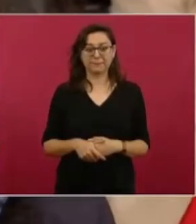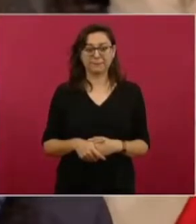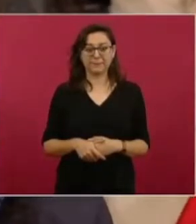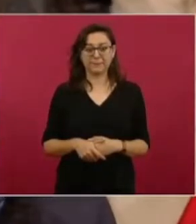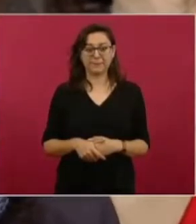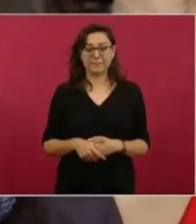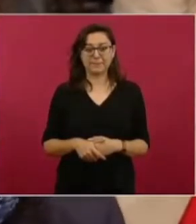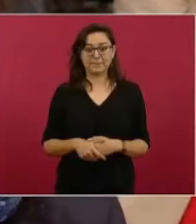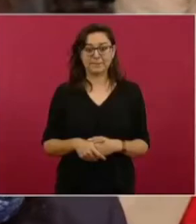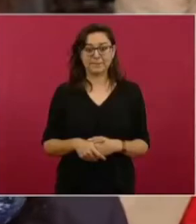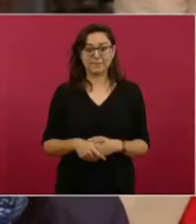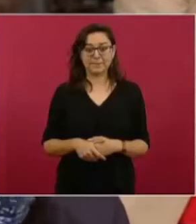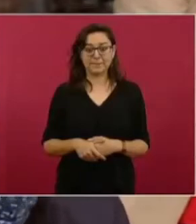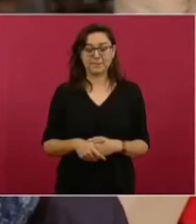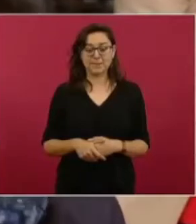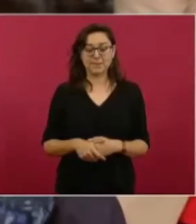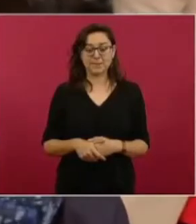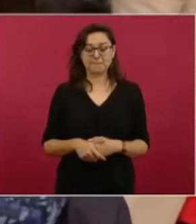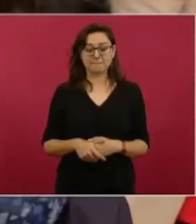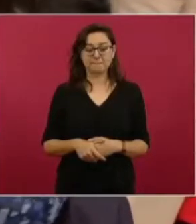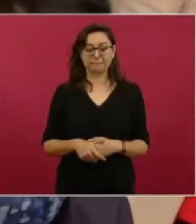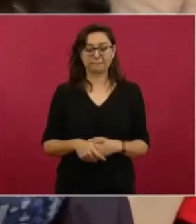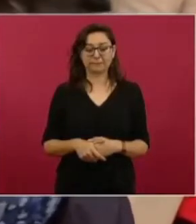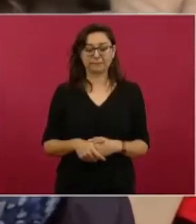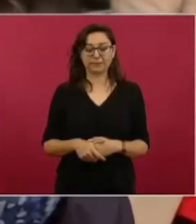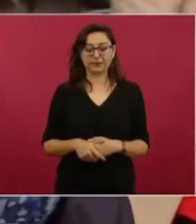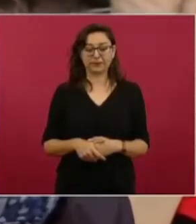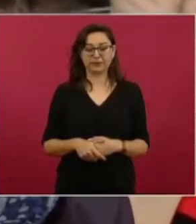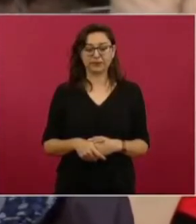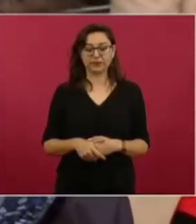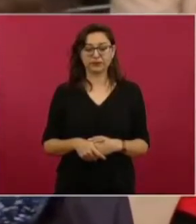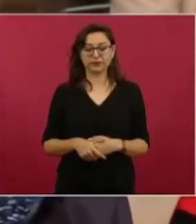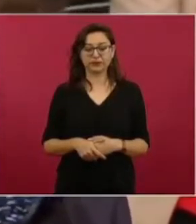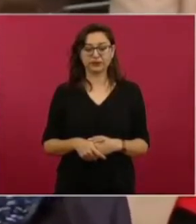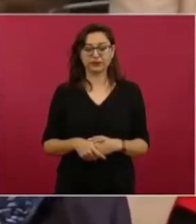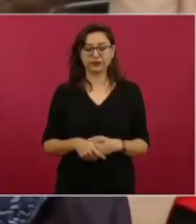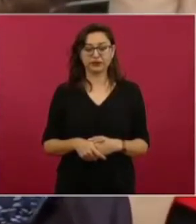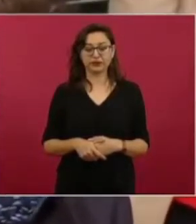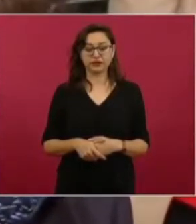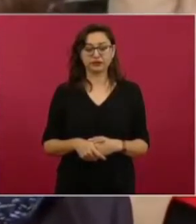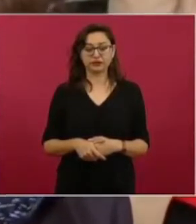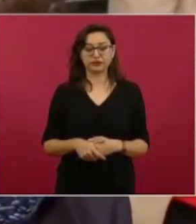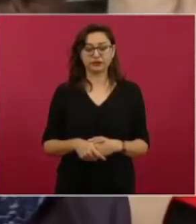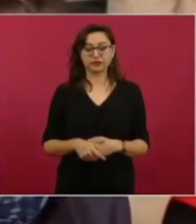seguimiento? Los representantes de los pueblos originarios es lo que han señalado,